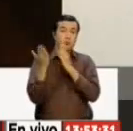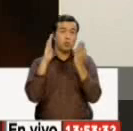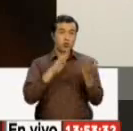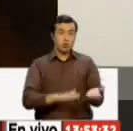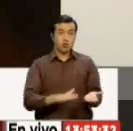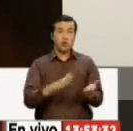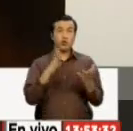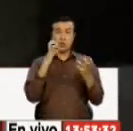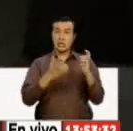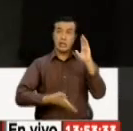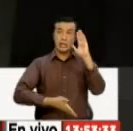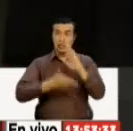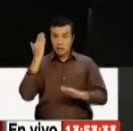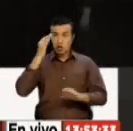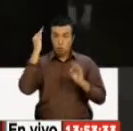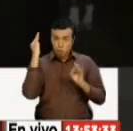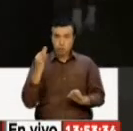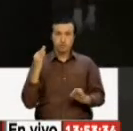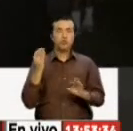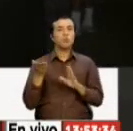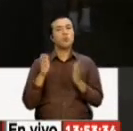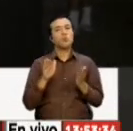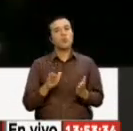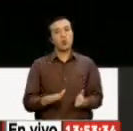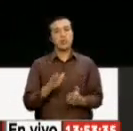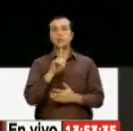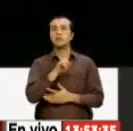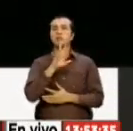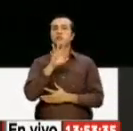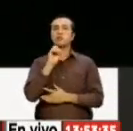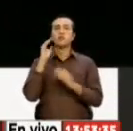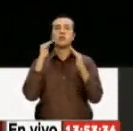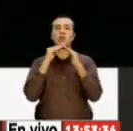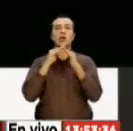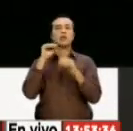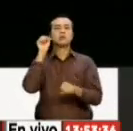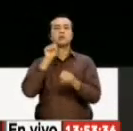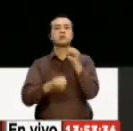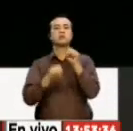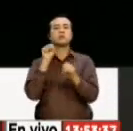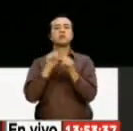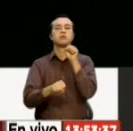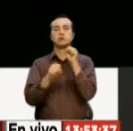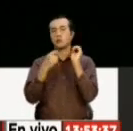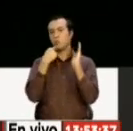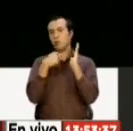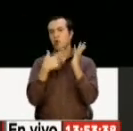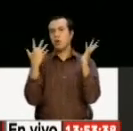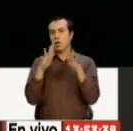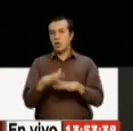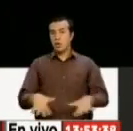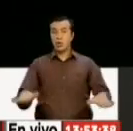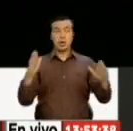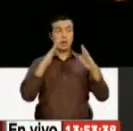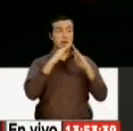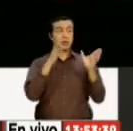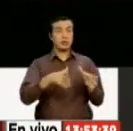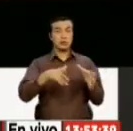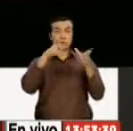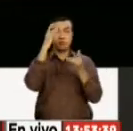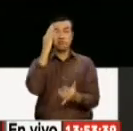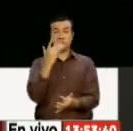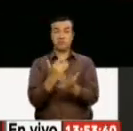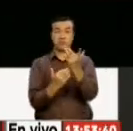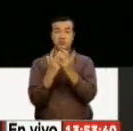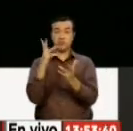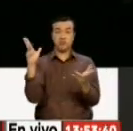cuando intentaba huir del incendio. Al menos 150 edificaciones quedaron destruidas, entre ellos un complejo de apartamentos que ardió por el